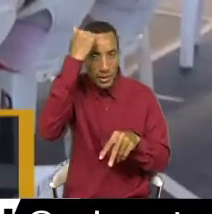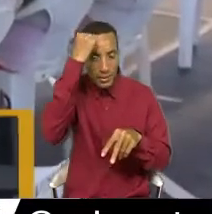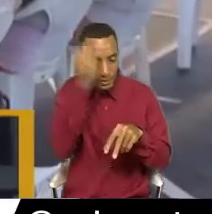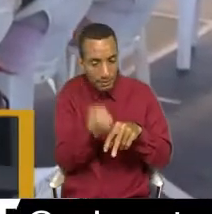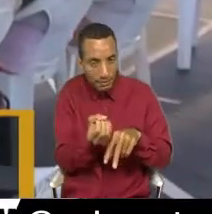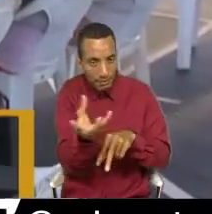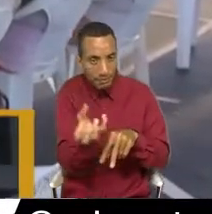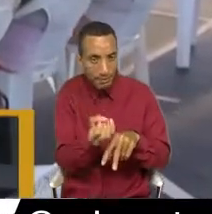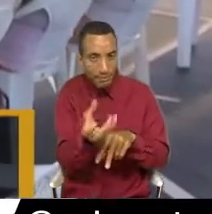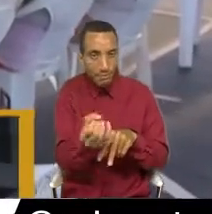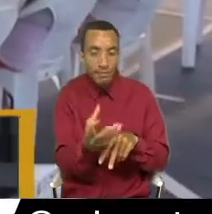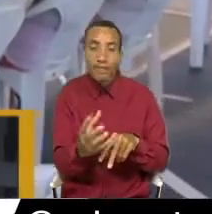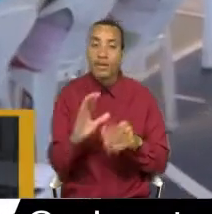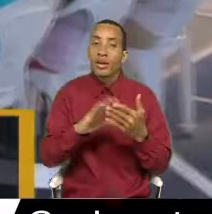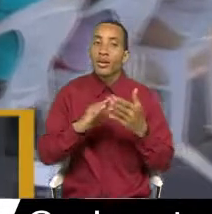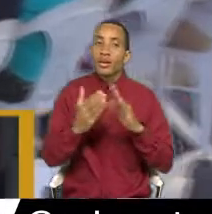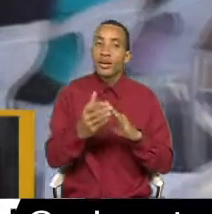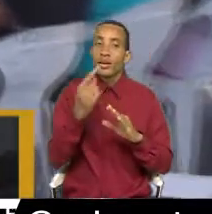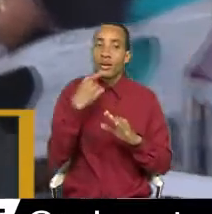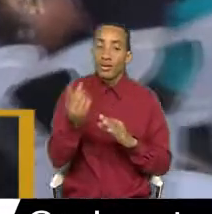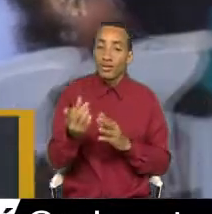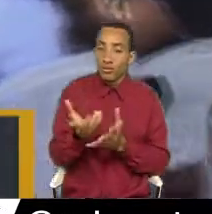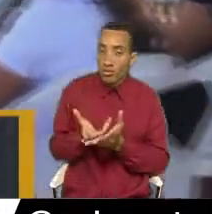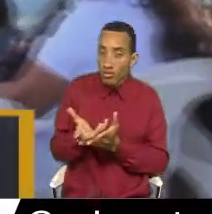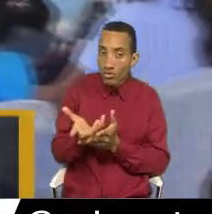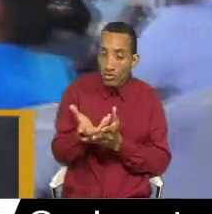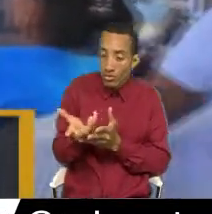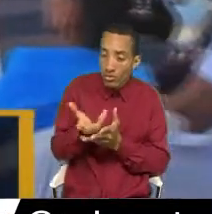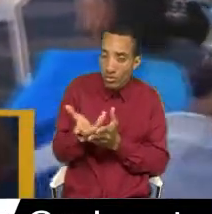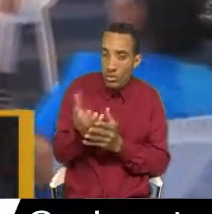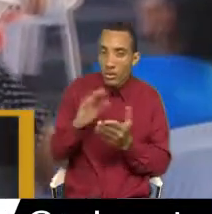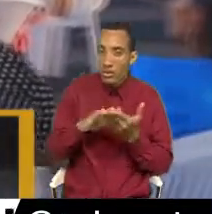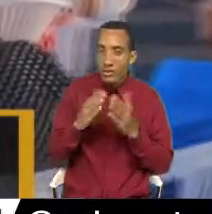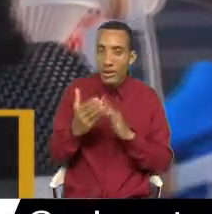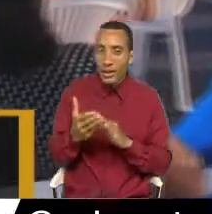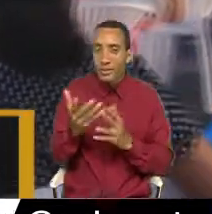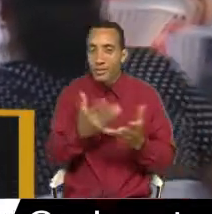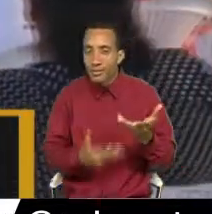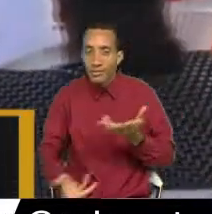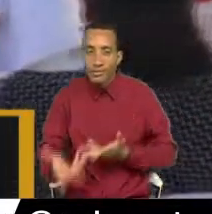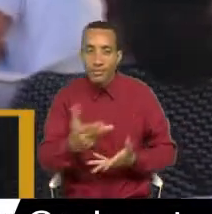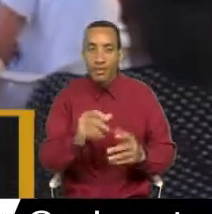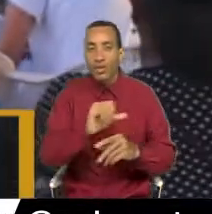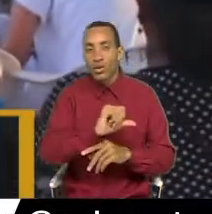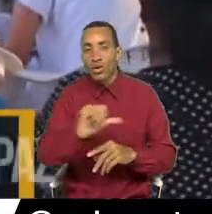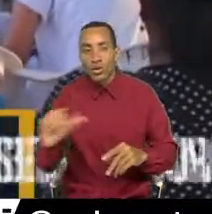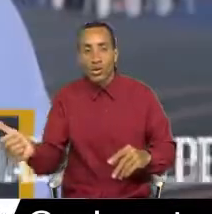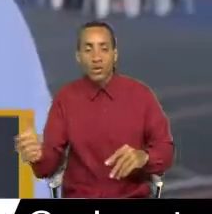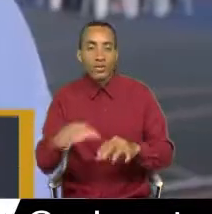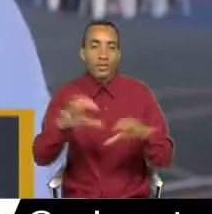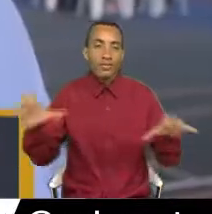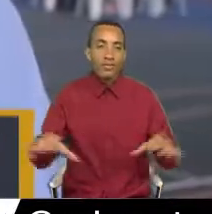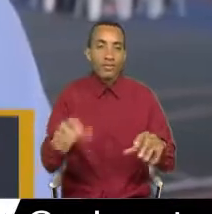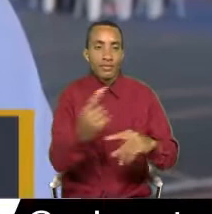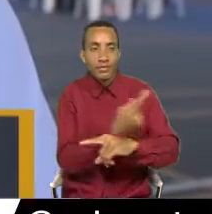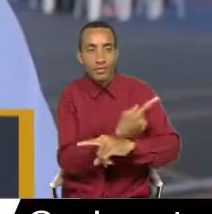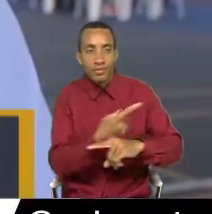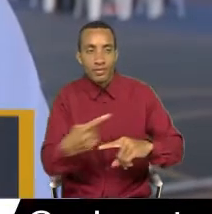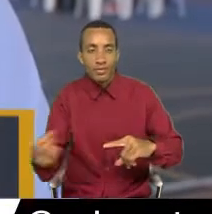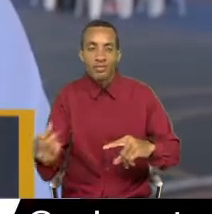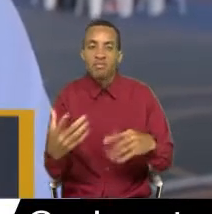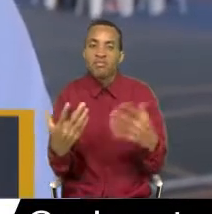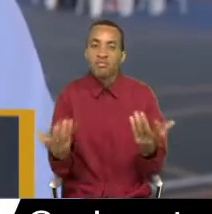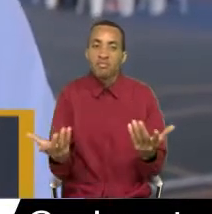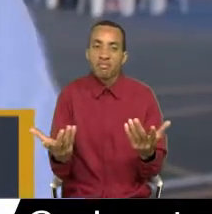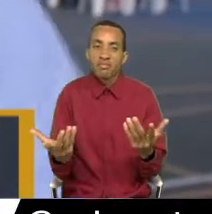Eduardo Velázquez, asesor de paz y convivencia, especificó otras actividades a desarrollarse durante esta semana. Destacados que se van a estar